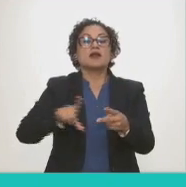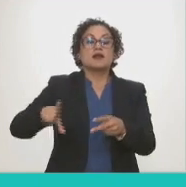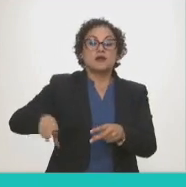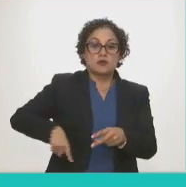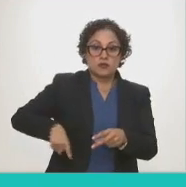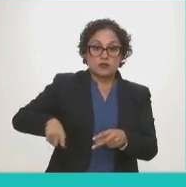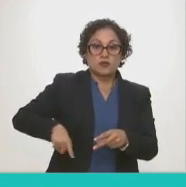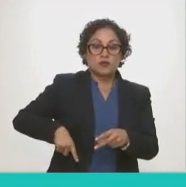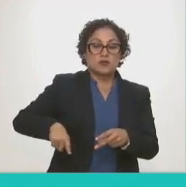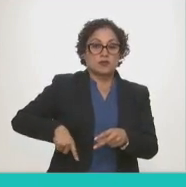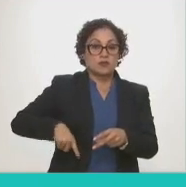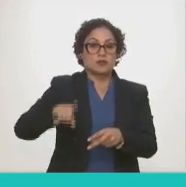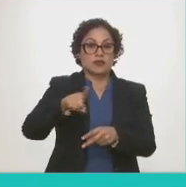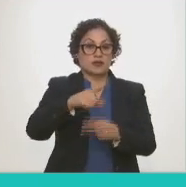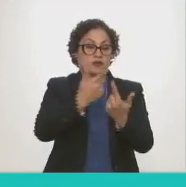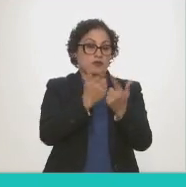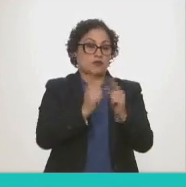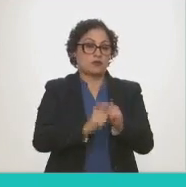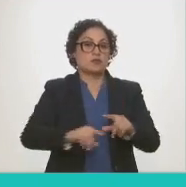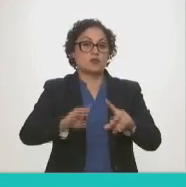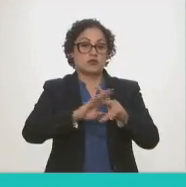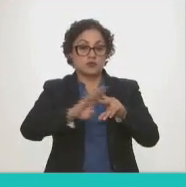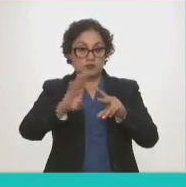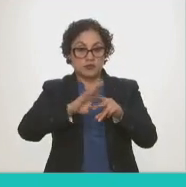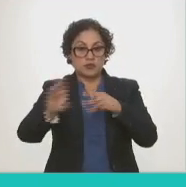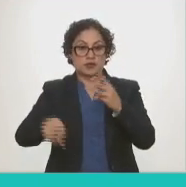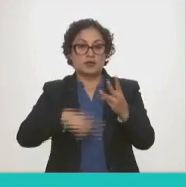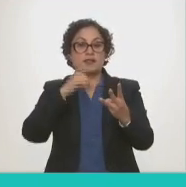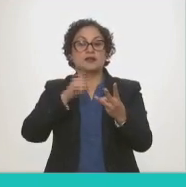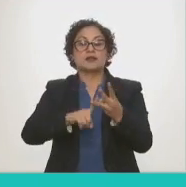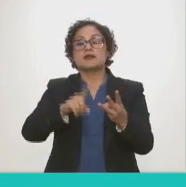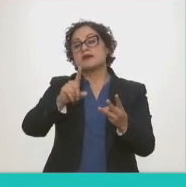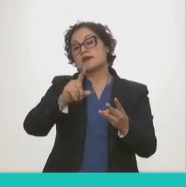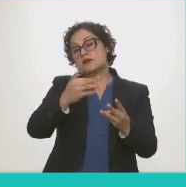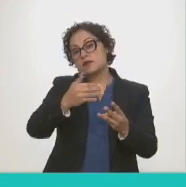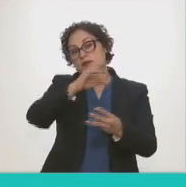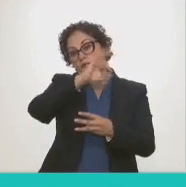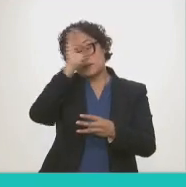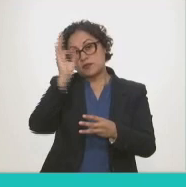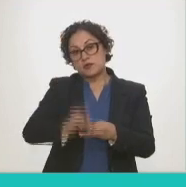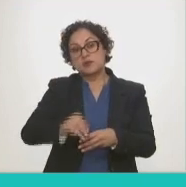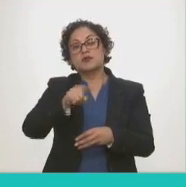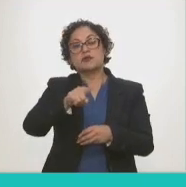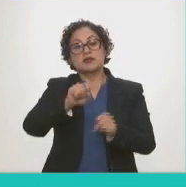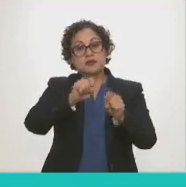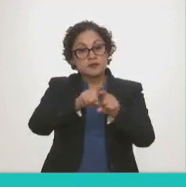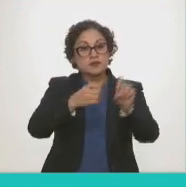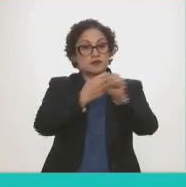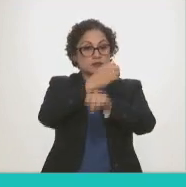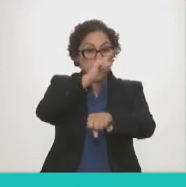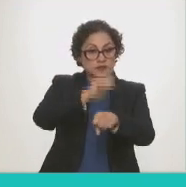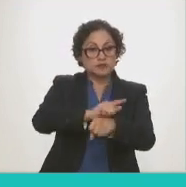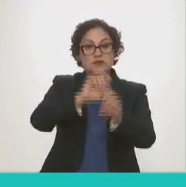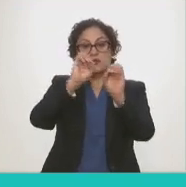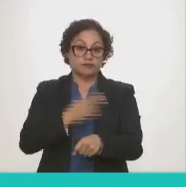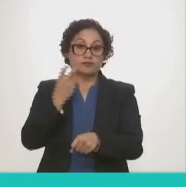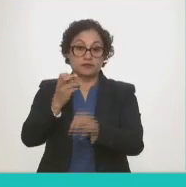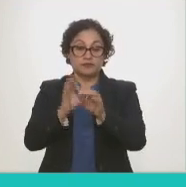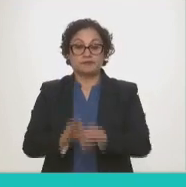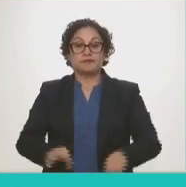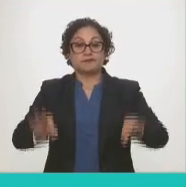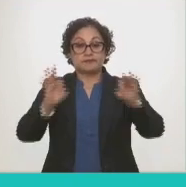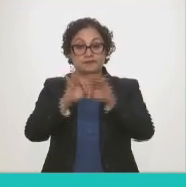parte de las organizaciones migrantes y el 50% por parte de los gobiernos ya sean de las entidades federativas y o los municipios